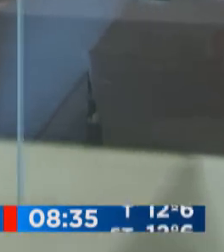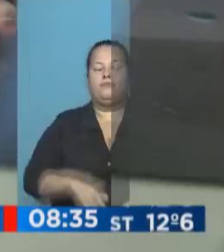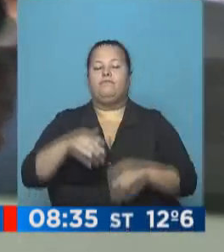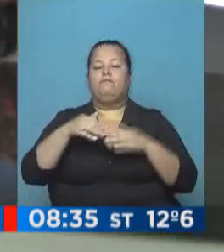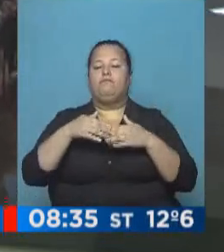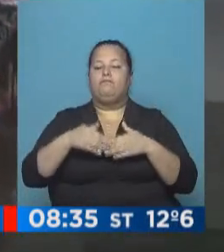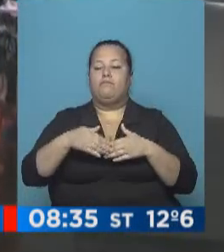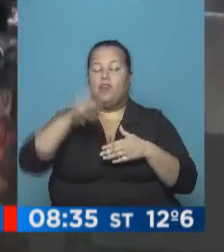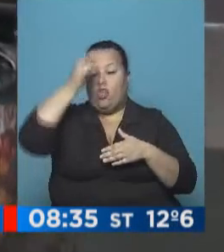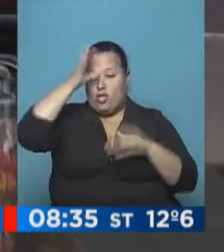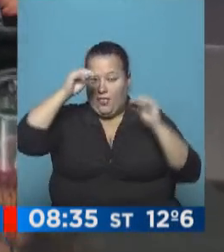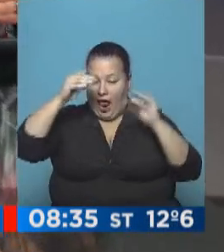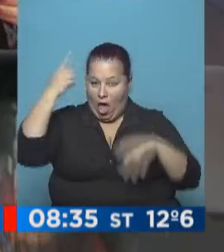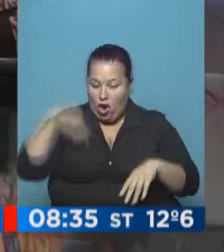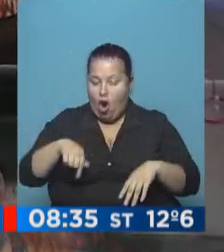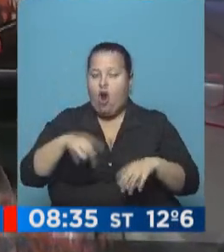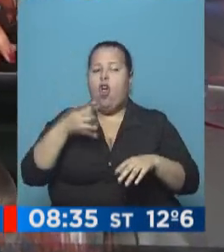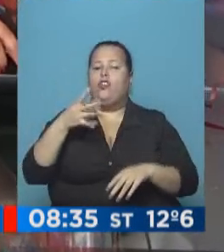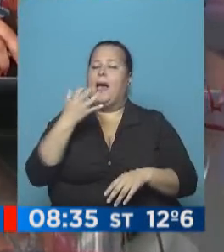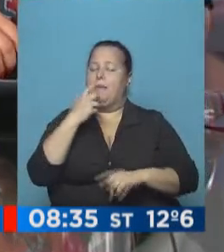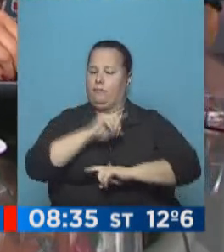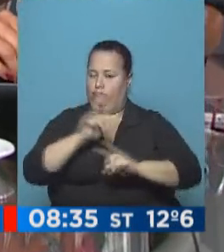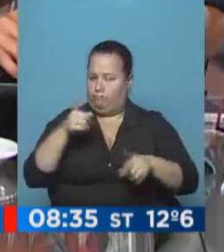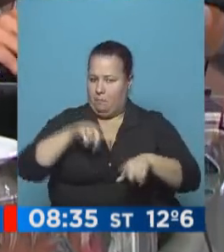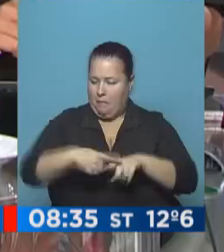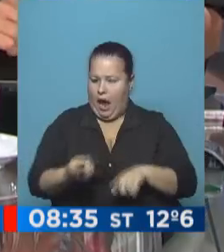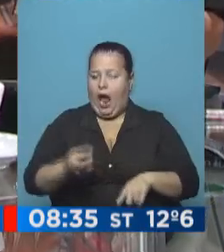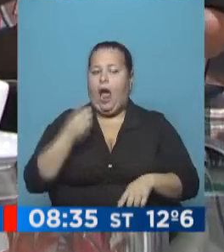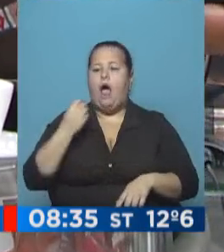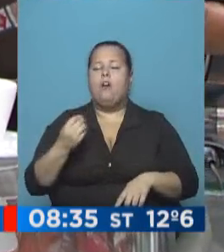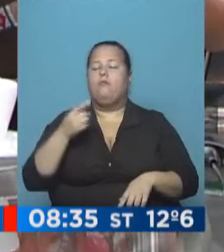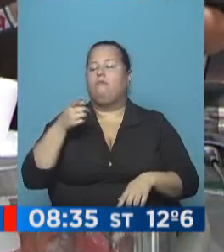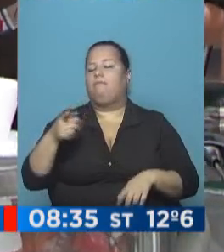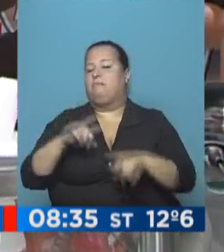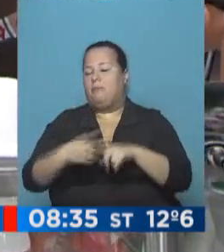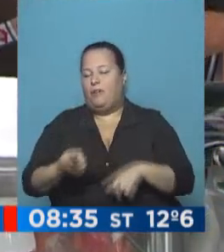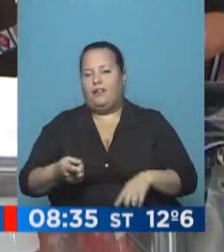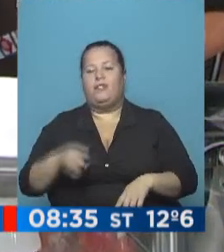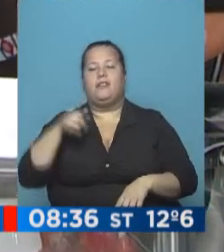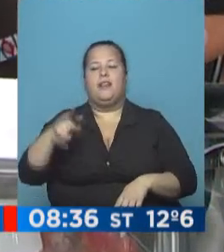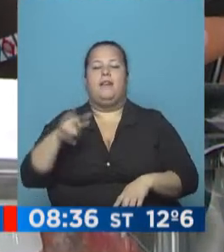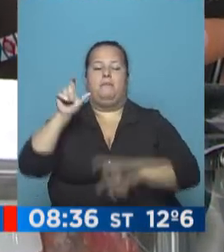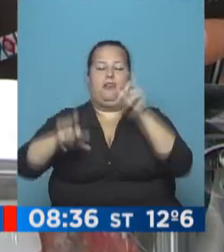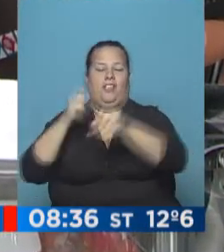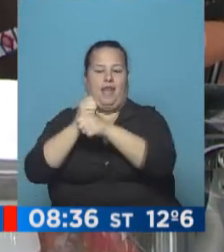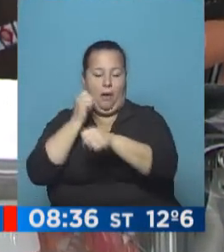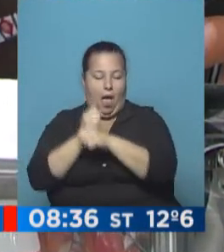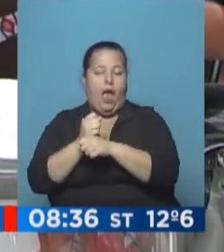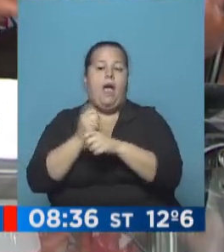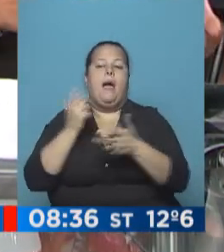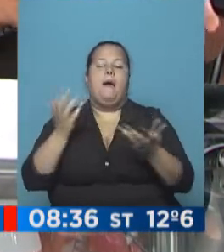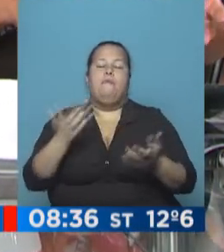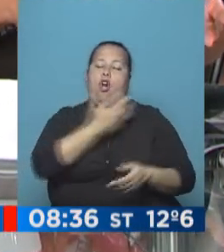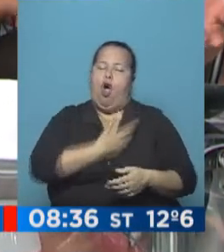Desde las 0 del día de hoy no funciona la línea Sarmiento con una medida de fuerza por parte de los trabajadores y